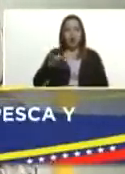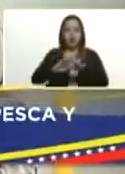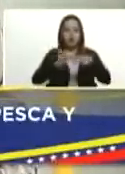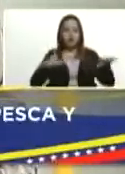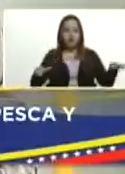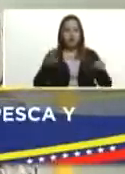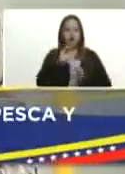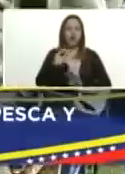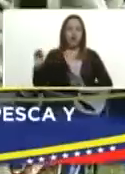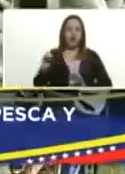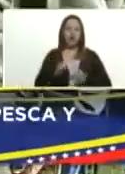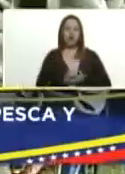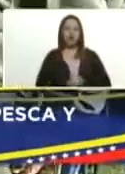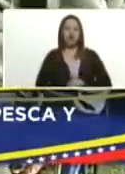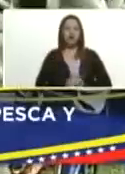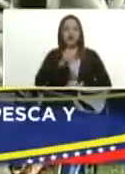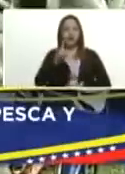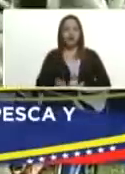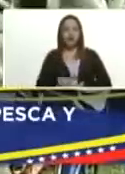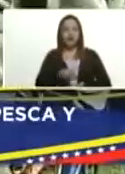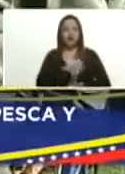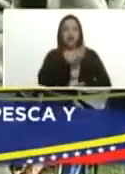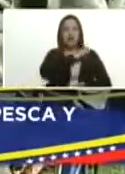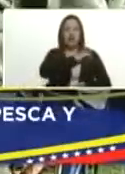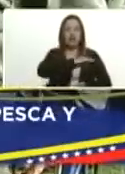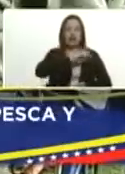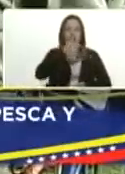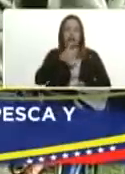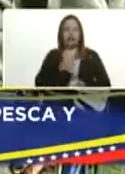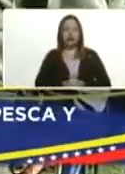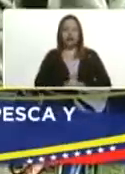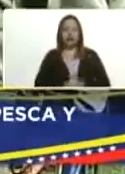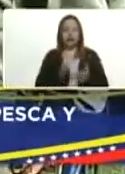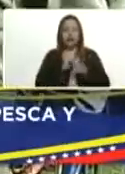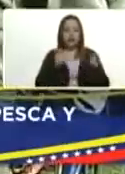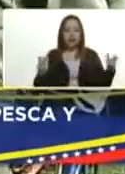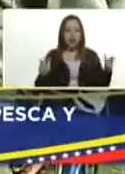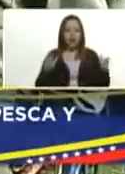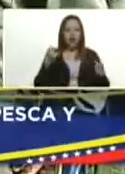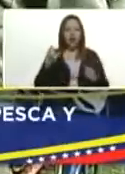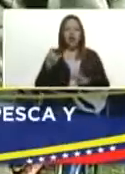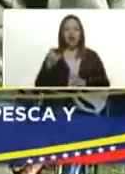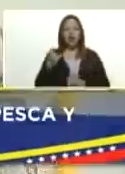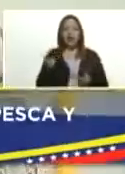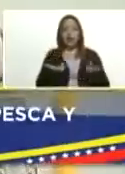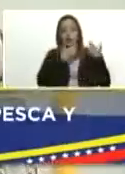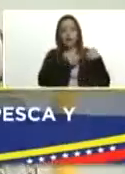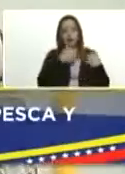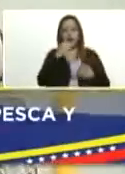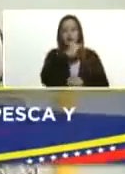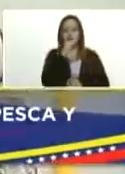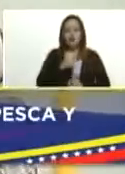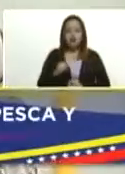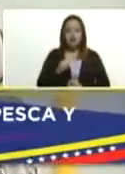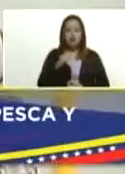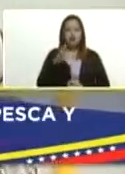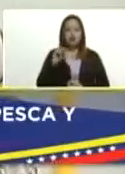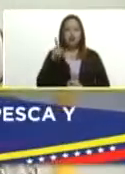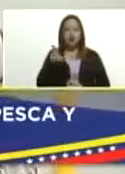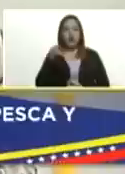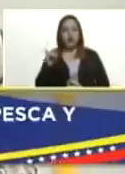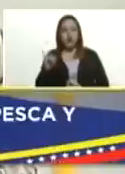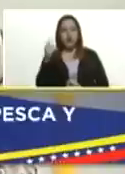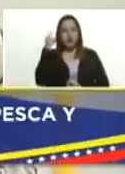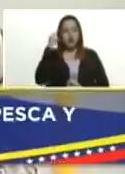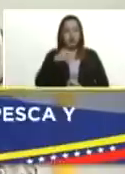Oriental. Al general de brigada Carlos Gómez, comandante de la zona de la Guardia Nacional Bolivariana